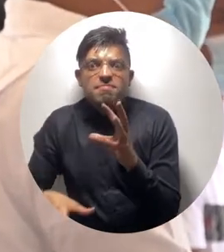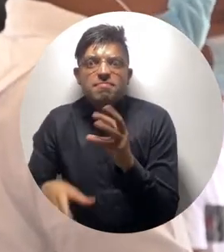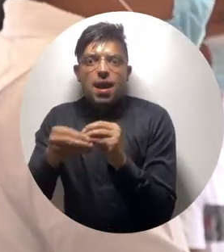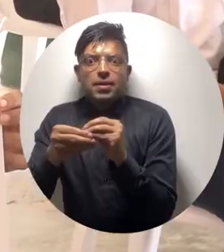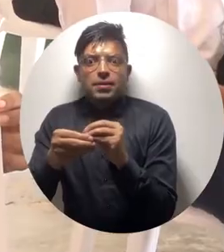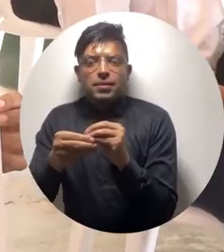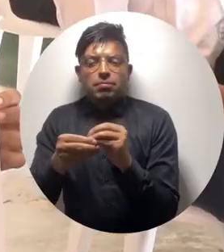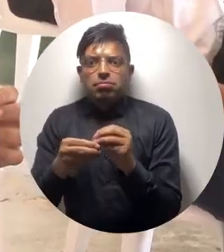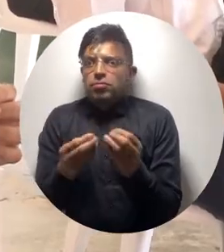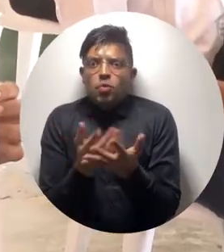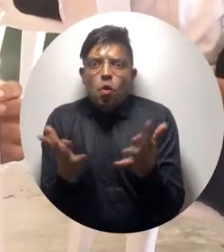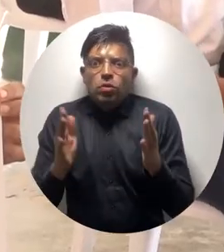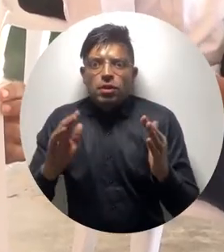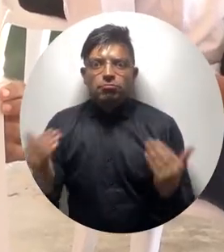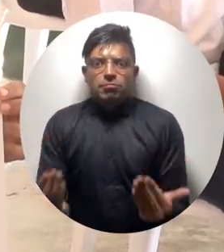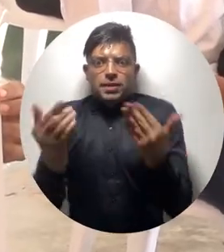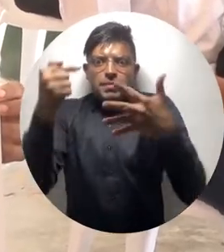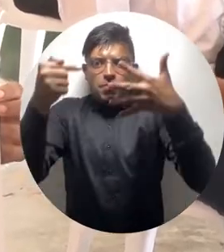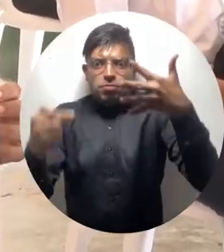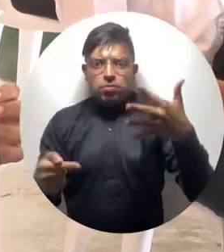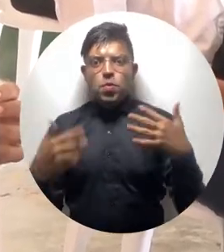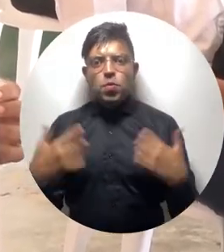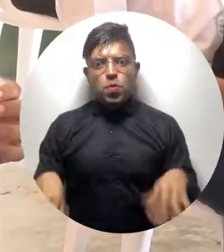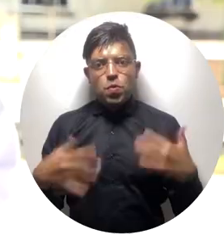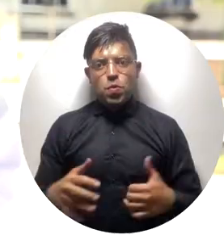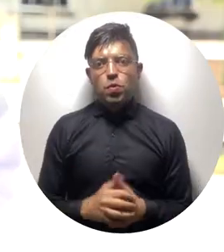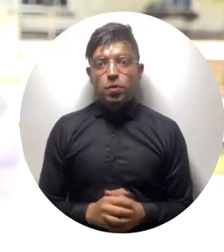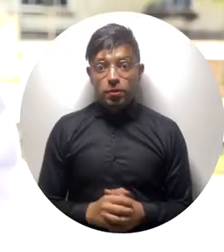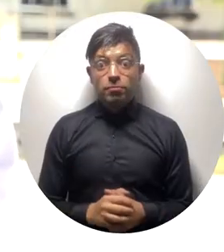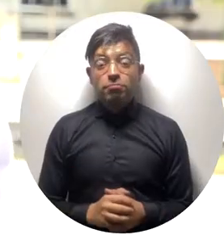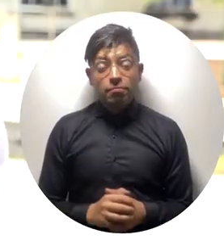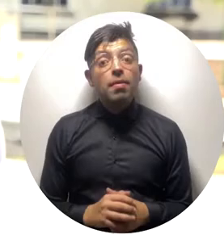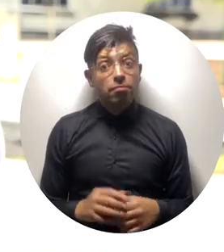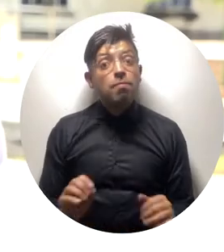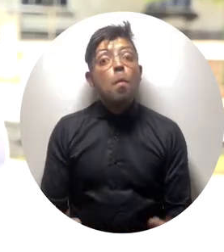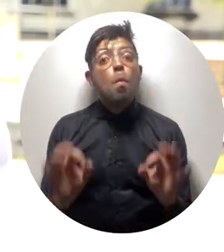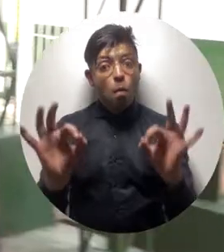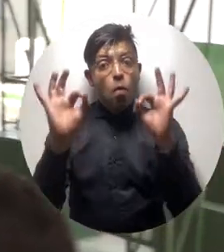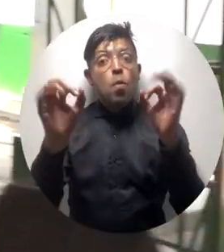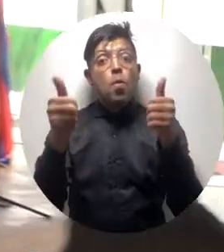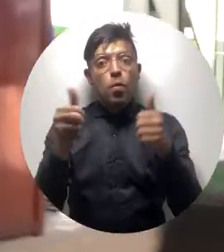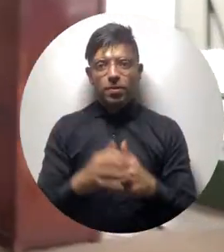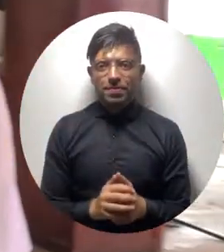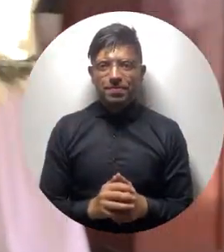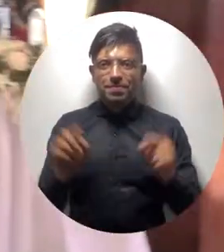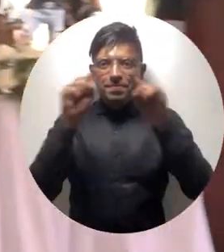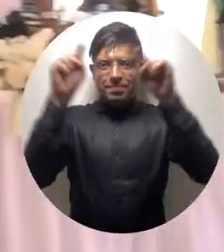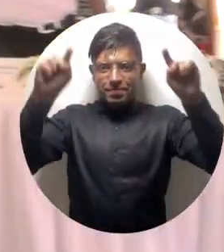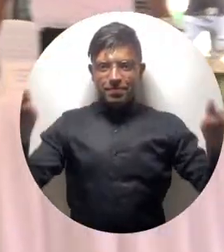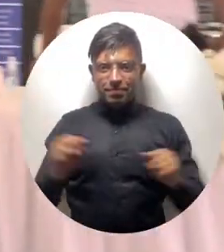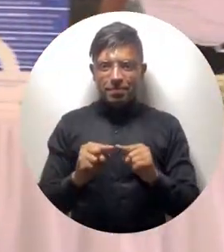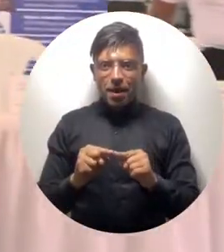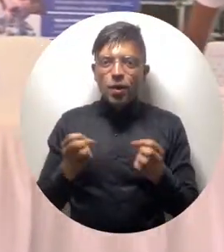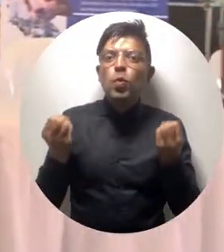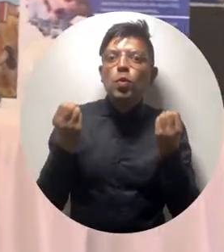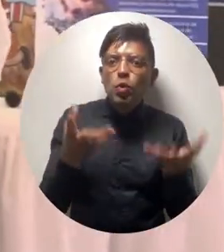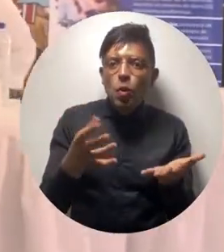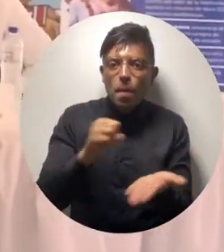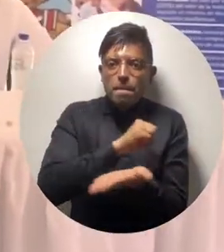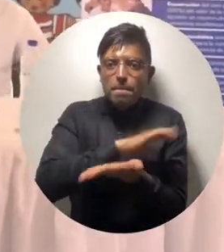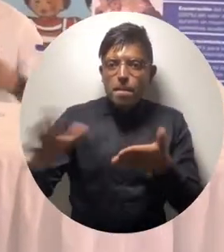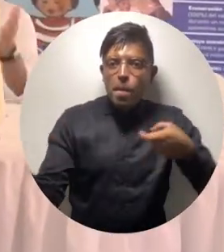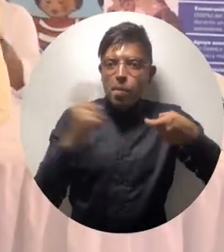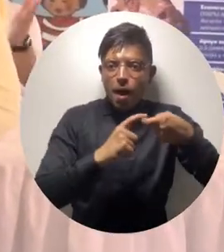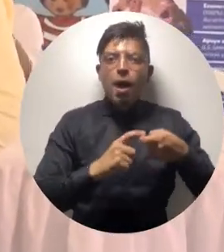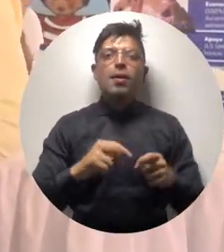también cuentas con muchos más beneficios, entonces es bastante bueno. En el marco de la entrega de becas, se hizo un